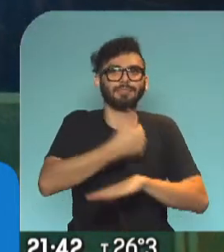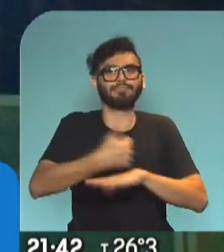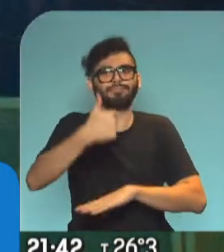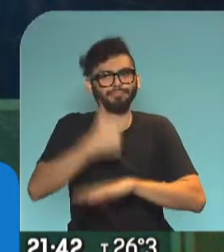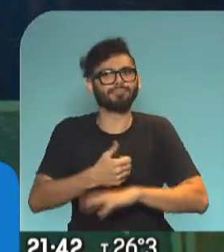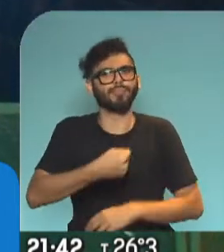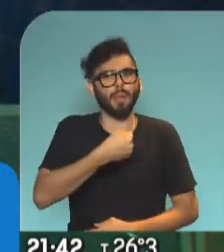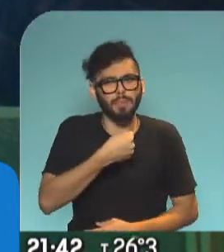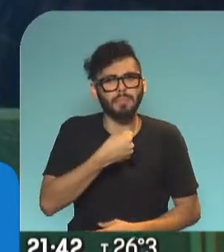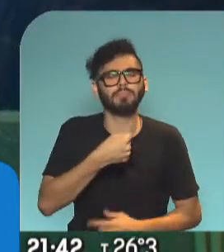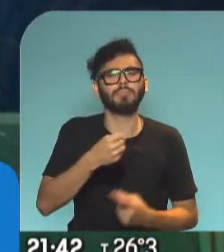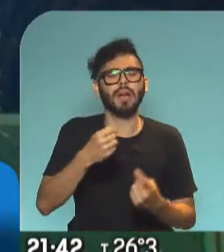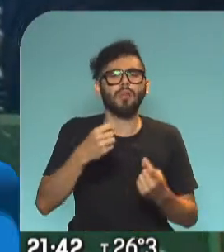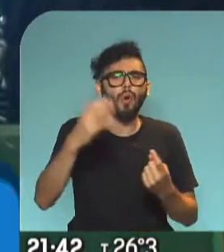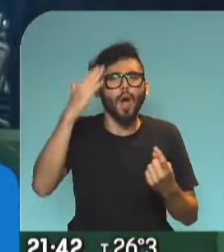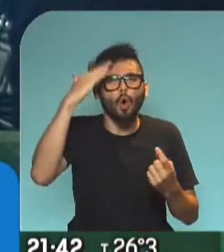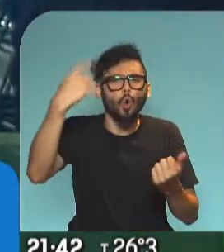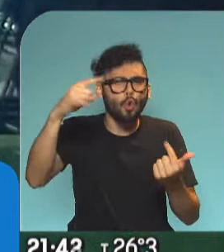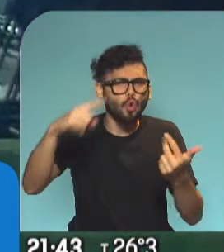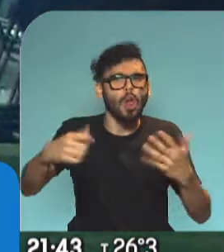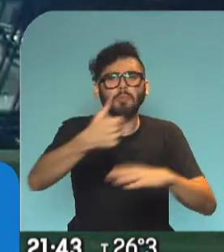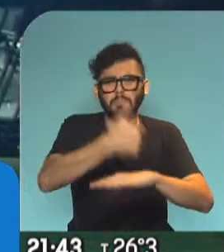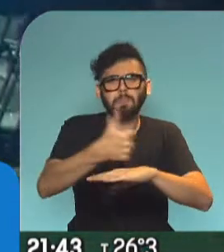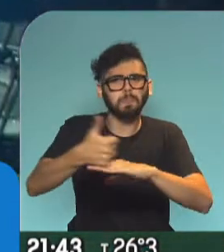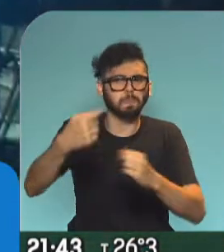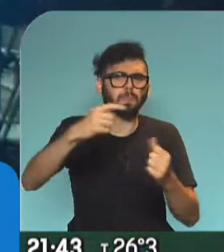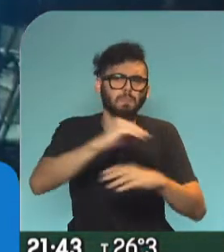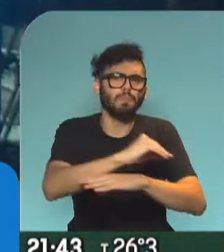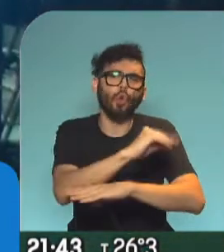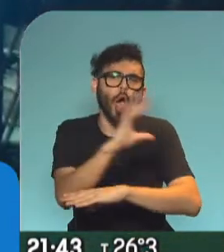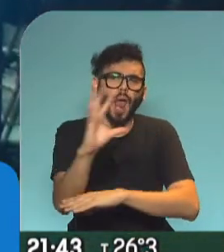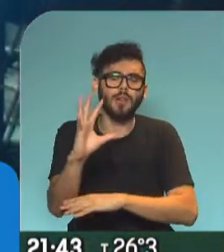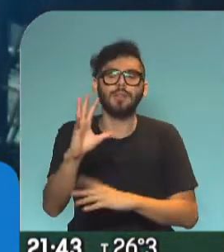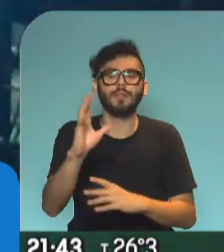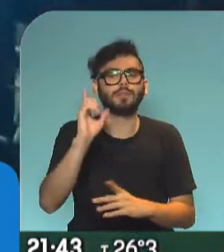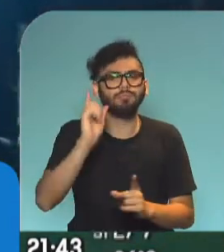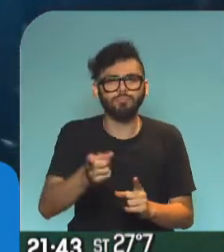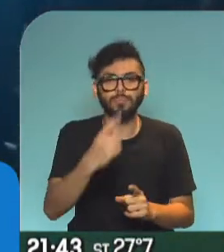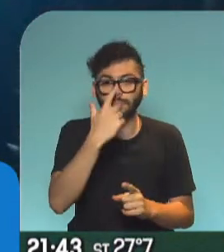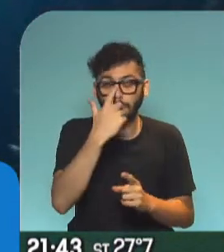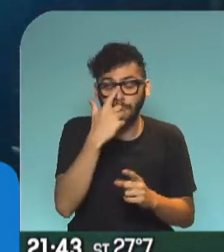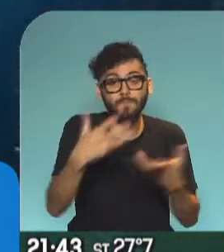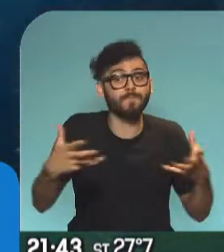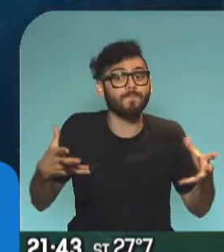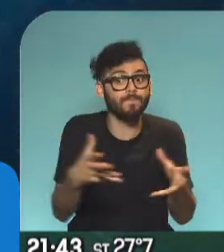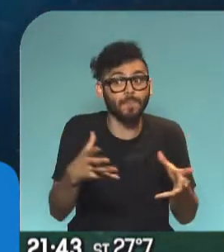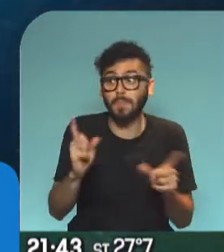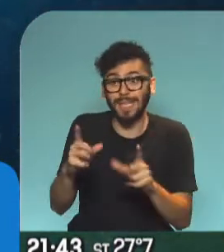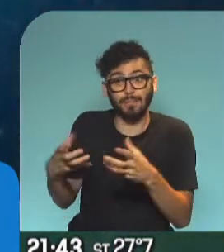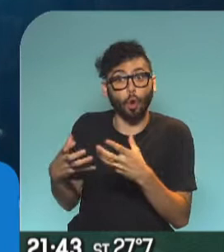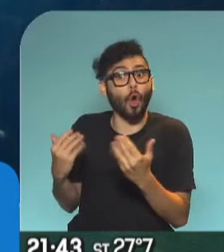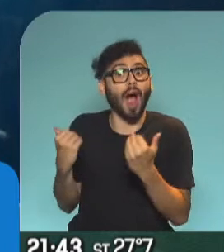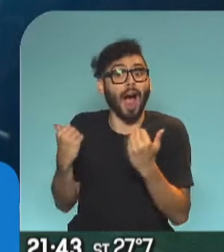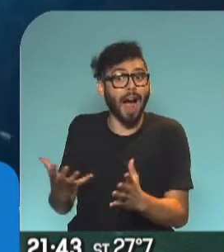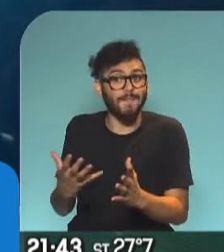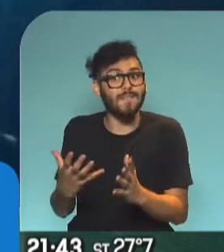haber varios hechos culturales durante la vigilia y la identificación, así como aquellos que están a favor